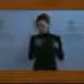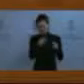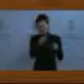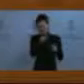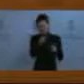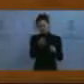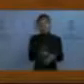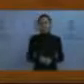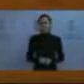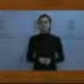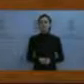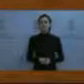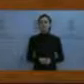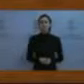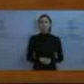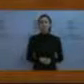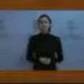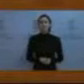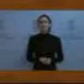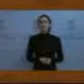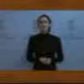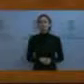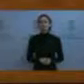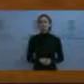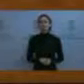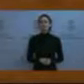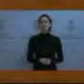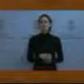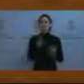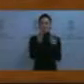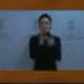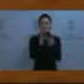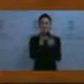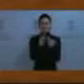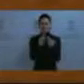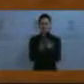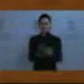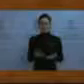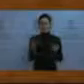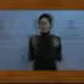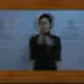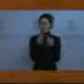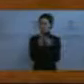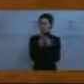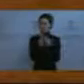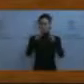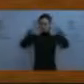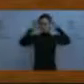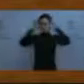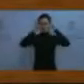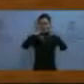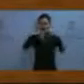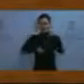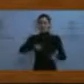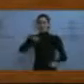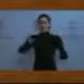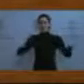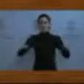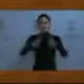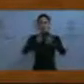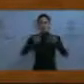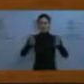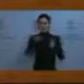¿no? La asistencia, como saben, por ejemplo, de cursos de formación del personal de la empresa, porque se